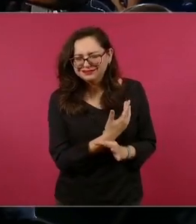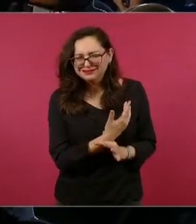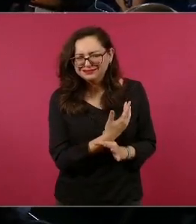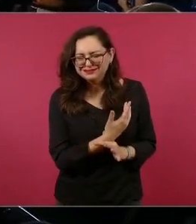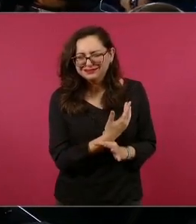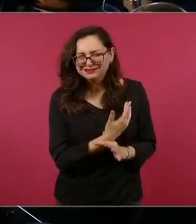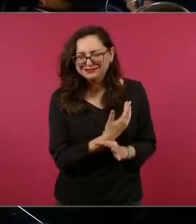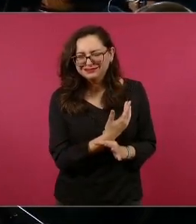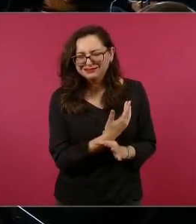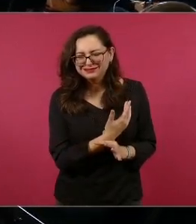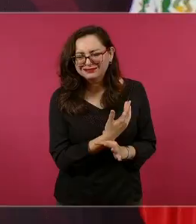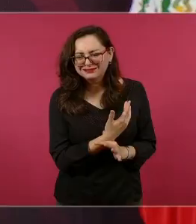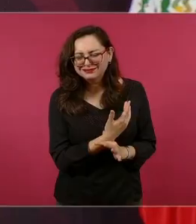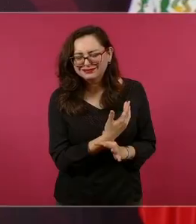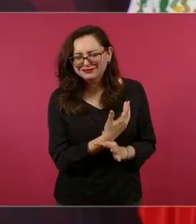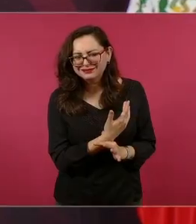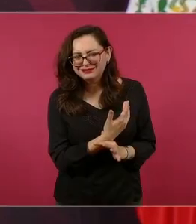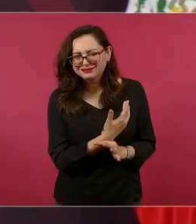Cuando